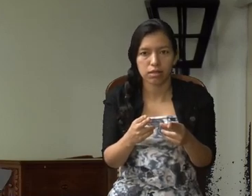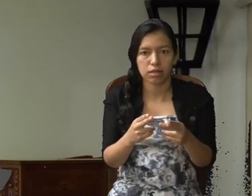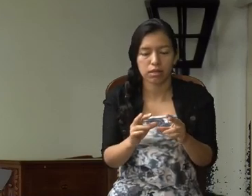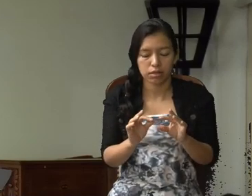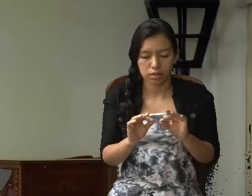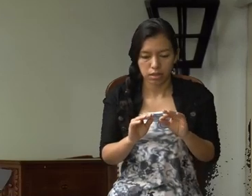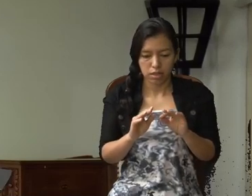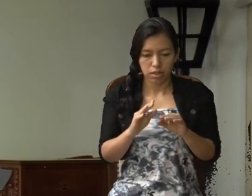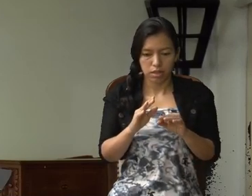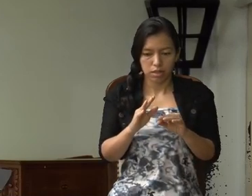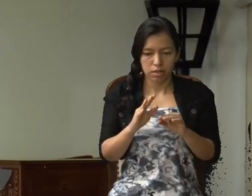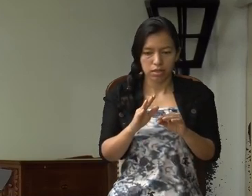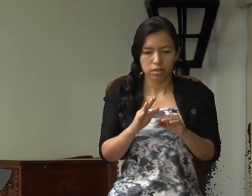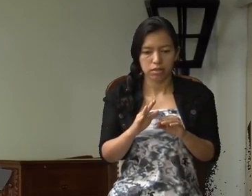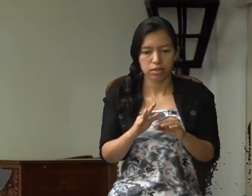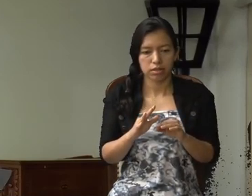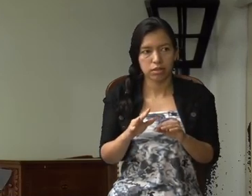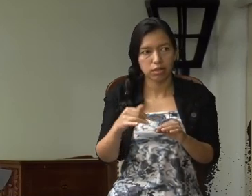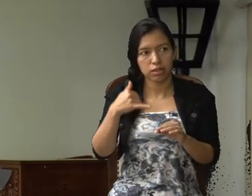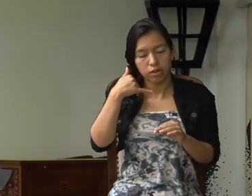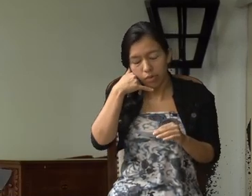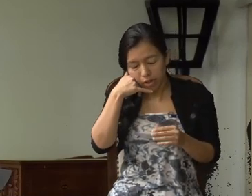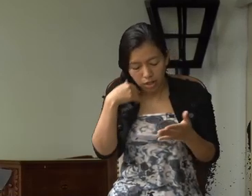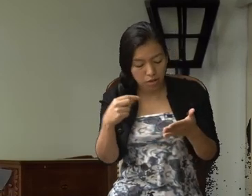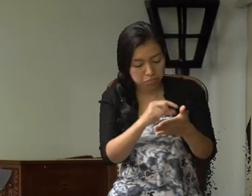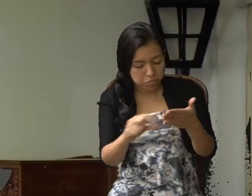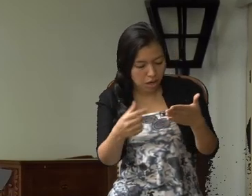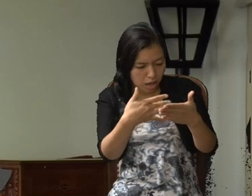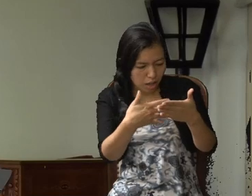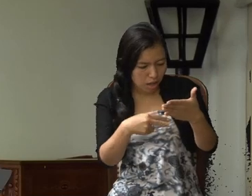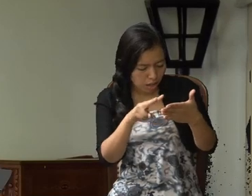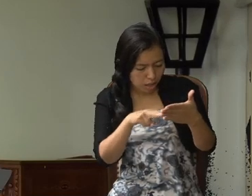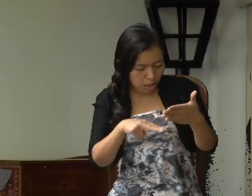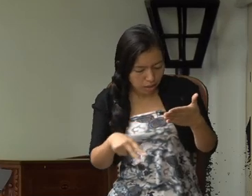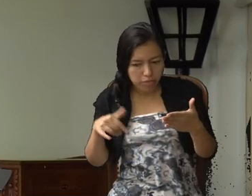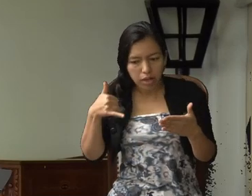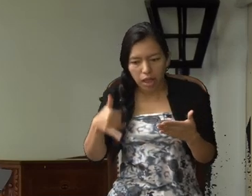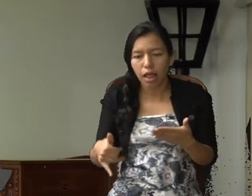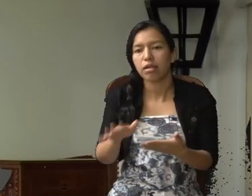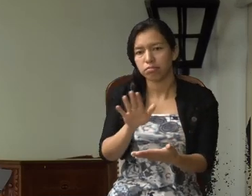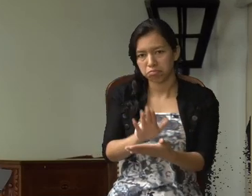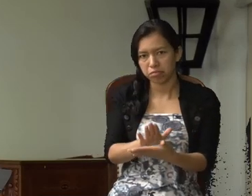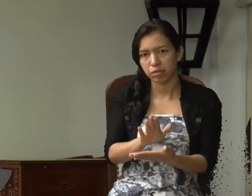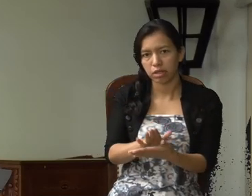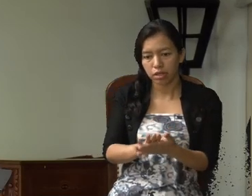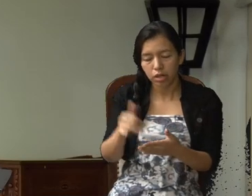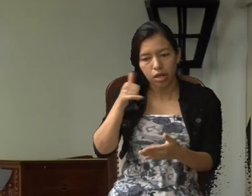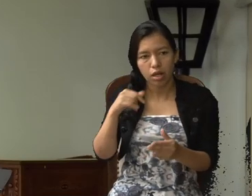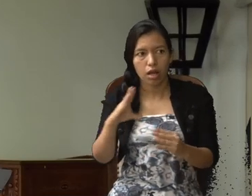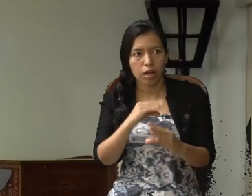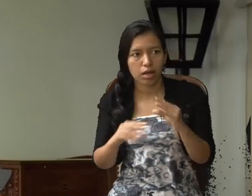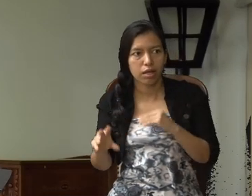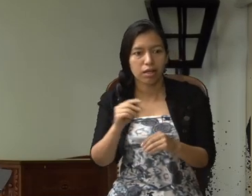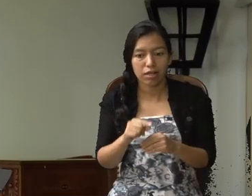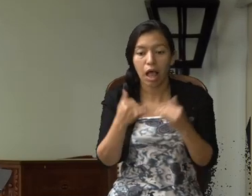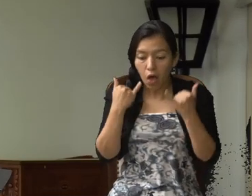Y después de eso, leímos un par de textos más, pudimos hablar, ella se calmó y hoy en día ella vive, gracias a